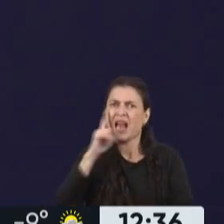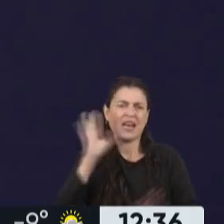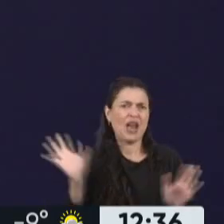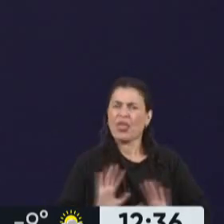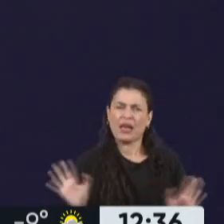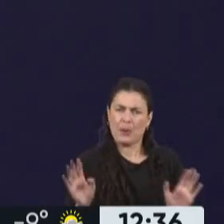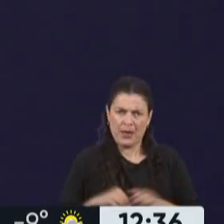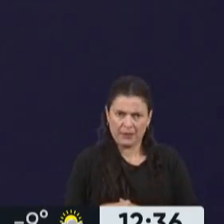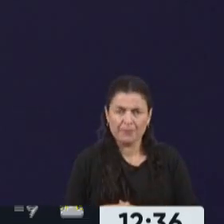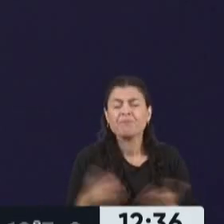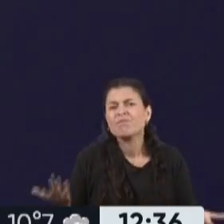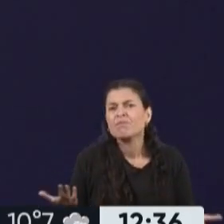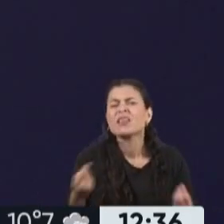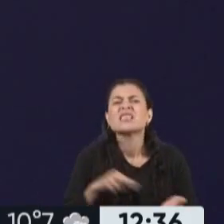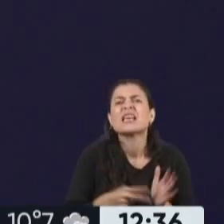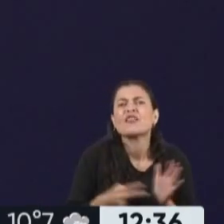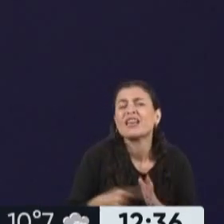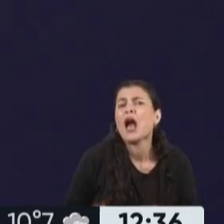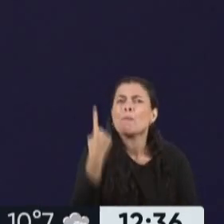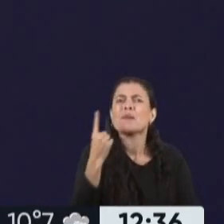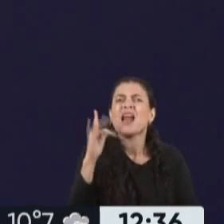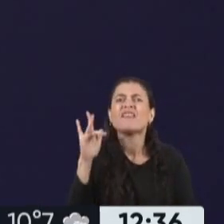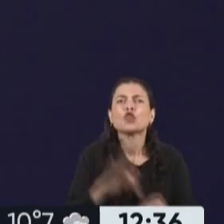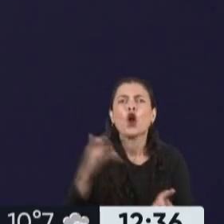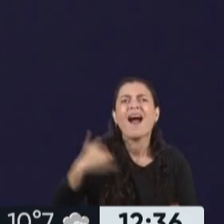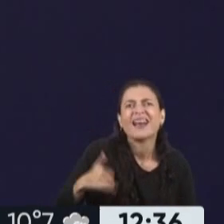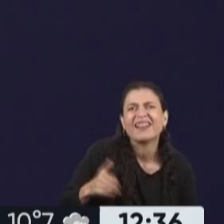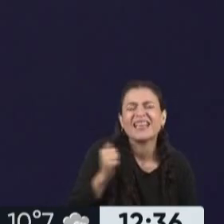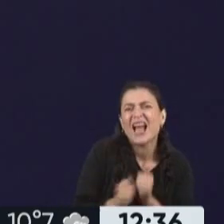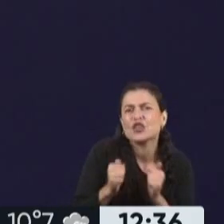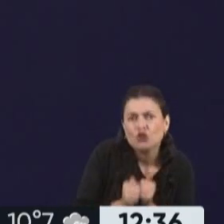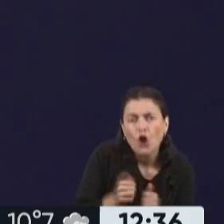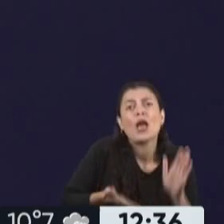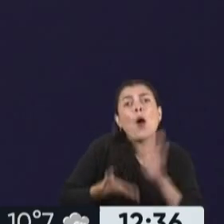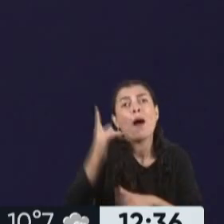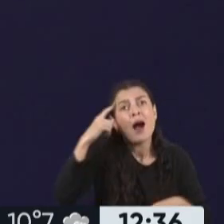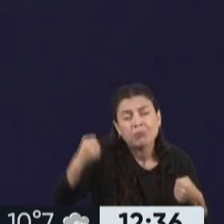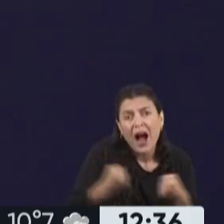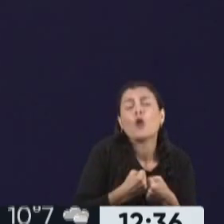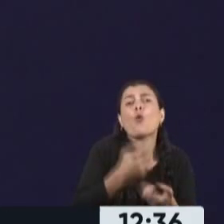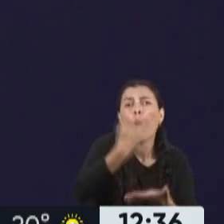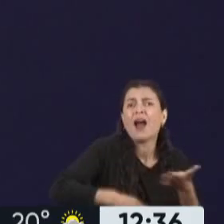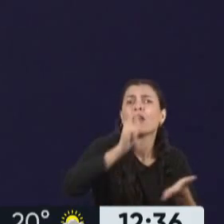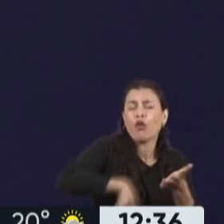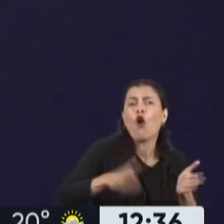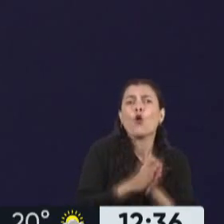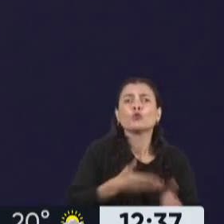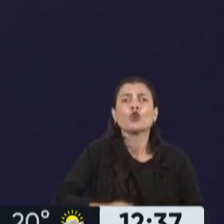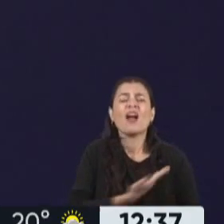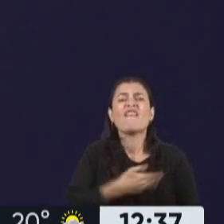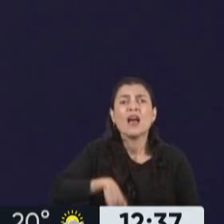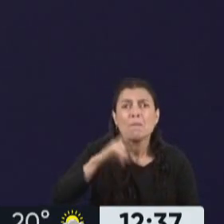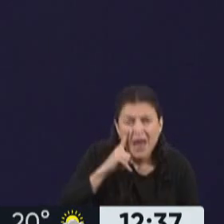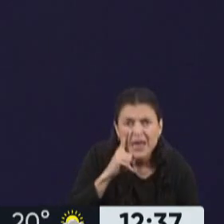íbamos a hacer. Es decir, es la primera vez en la historia que Argentina hará un acuerdo con el Fondo Monetario Internacional para reparar el